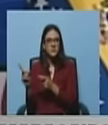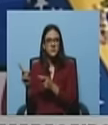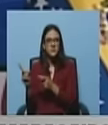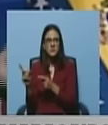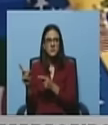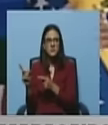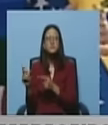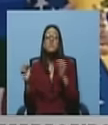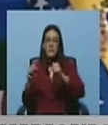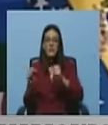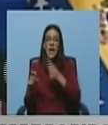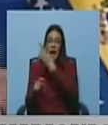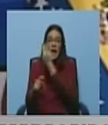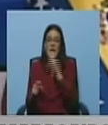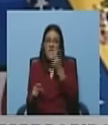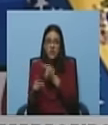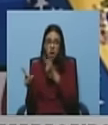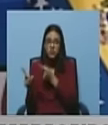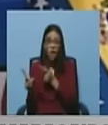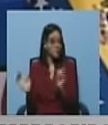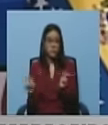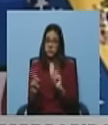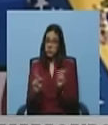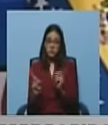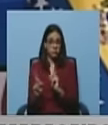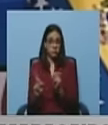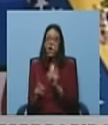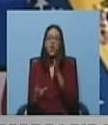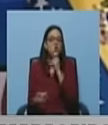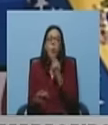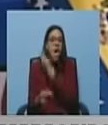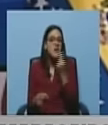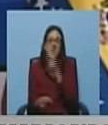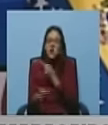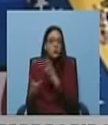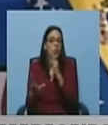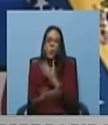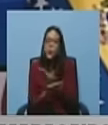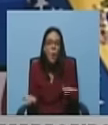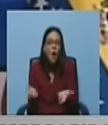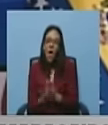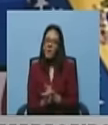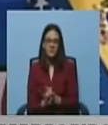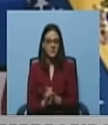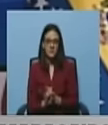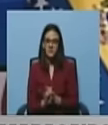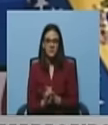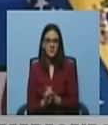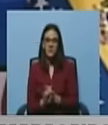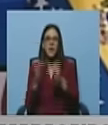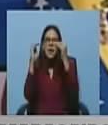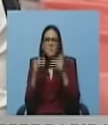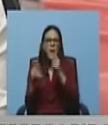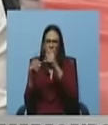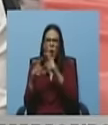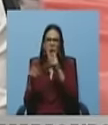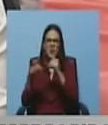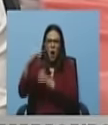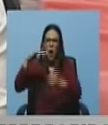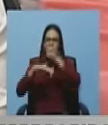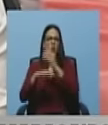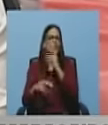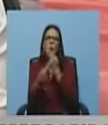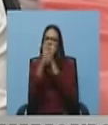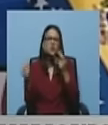2002. Sí. Inocente. A estas alturas no puede haber inocencia, y menos esos niveles. Y menos esos niveles.